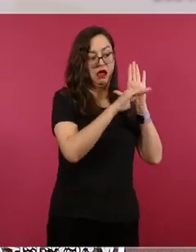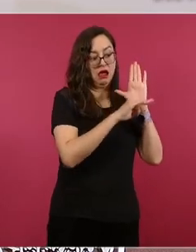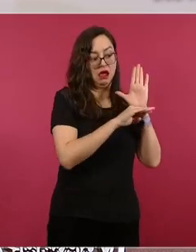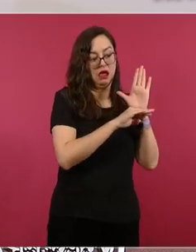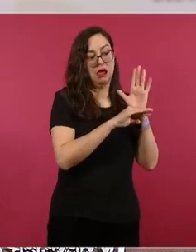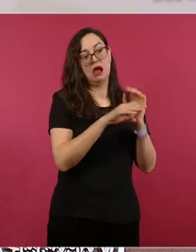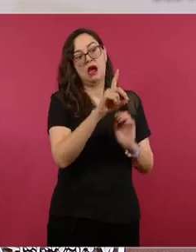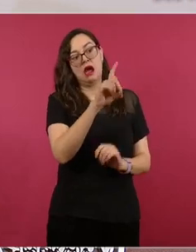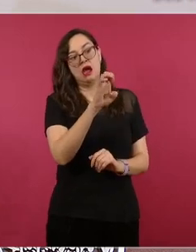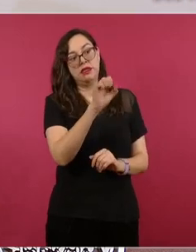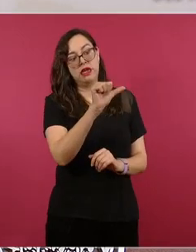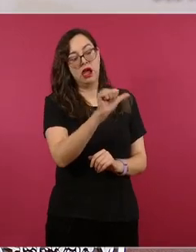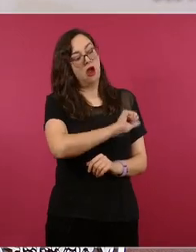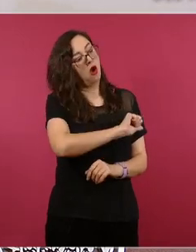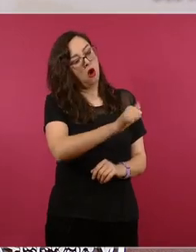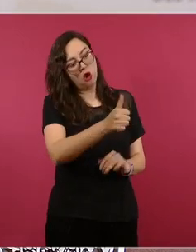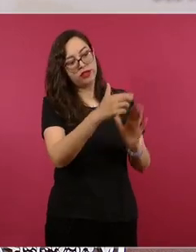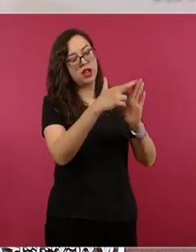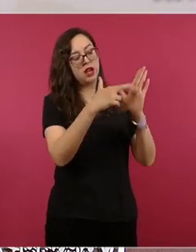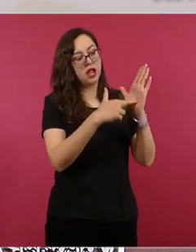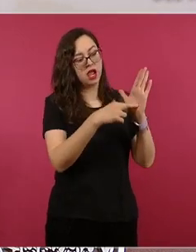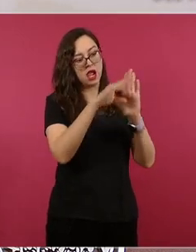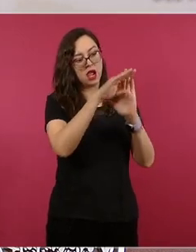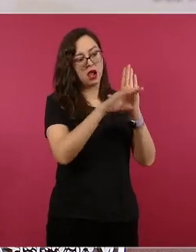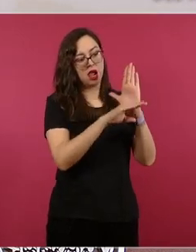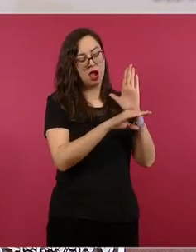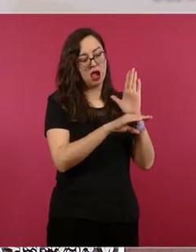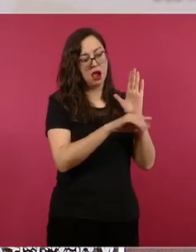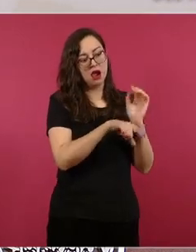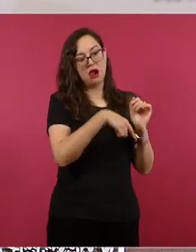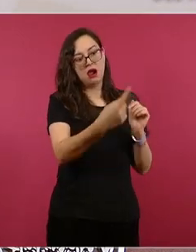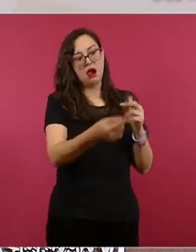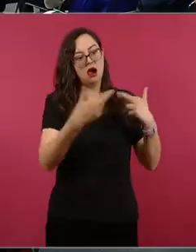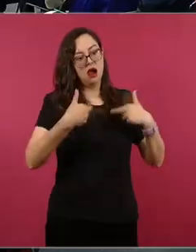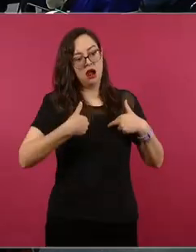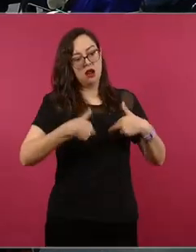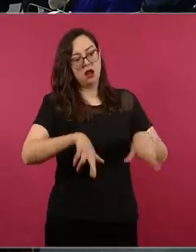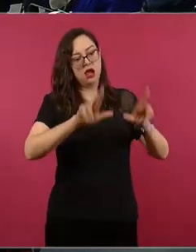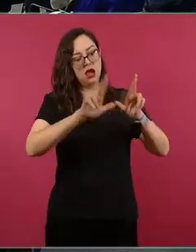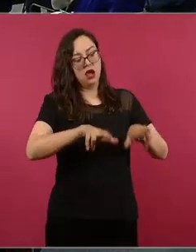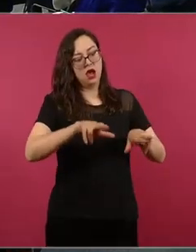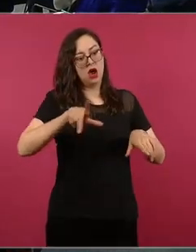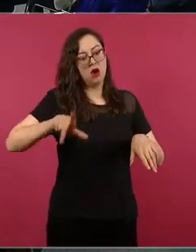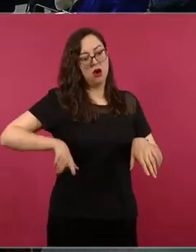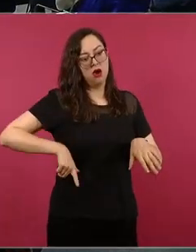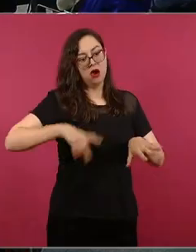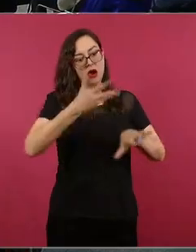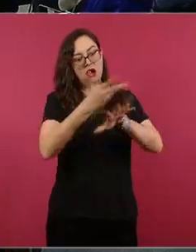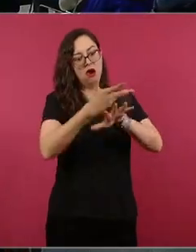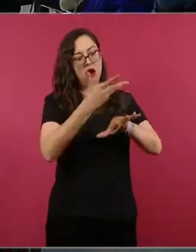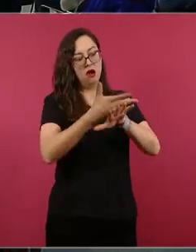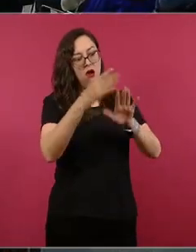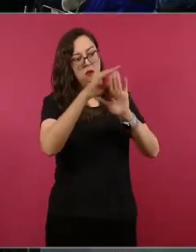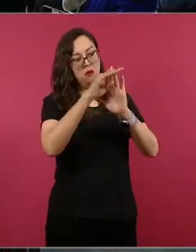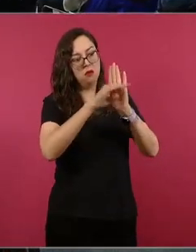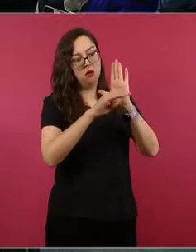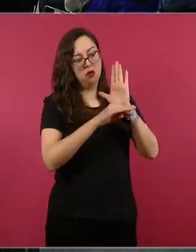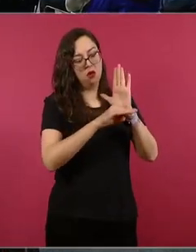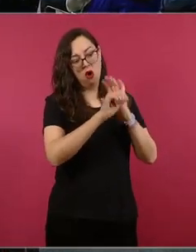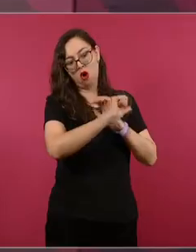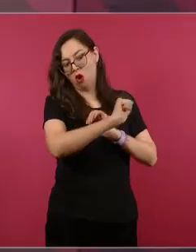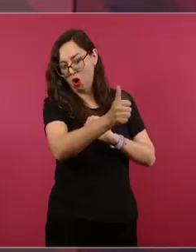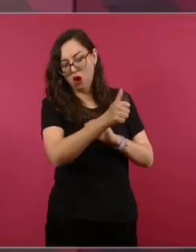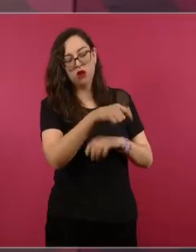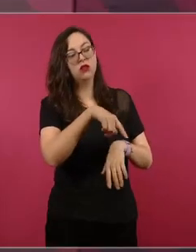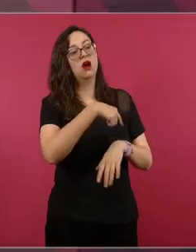El Departamento de Estado tiene su política, el Departamento de Justicia tiene su política, la Casa Blanca